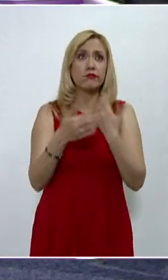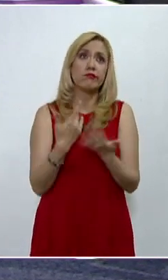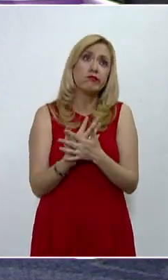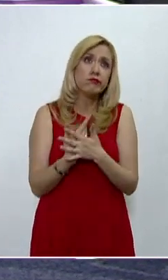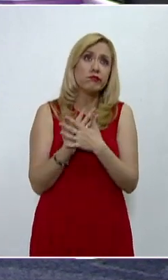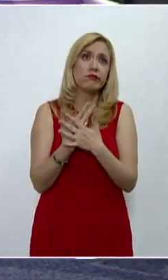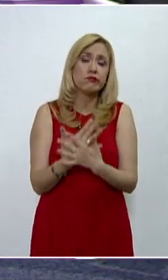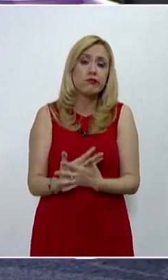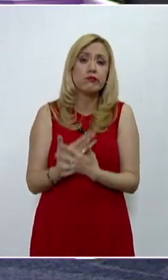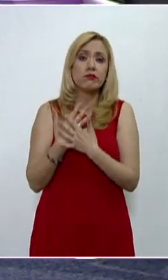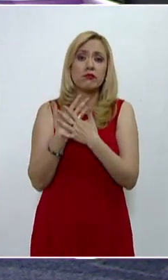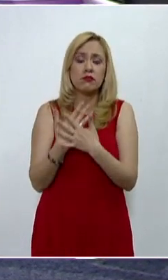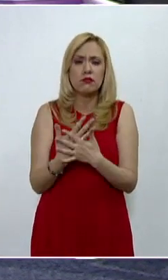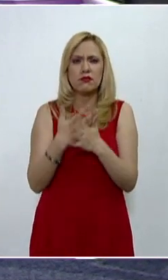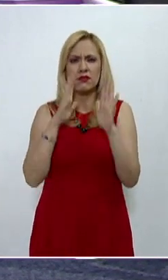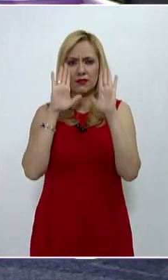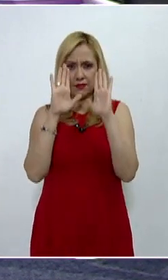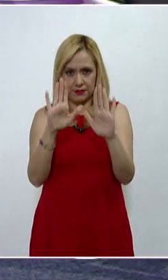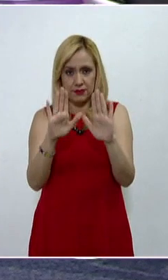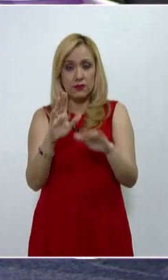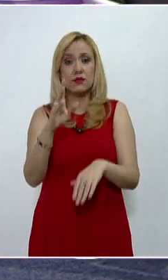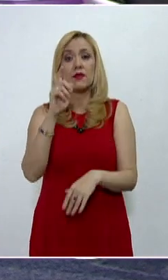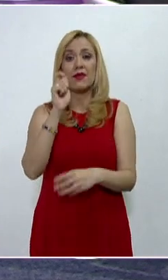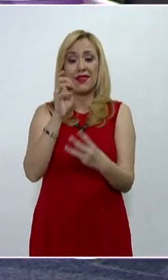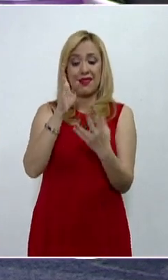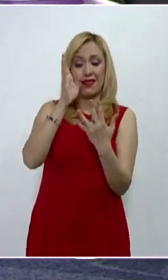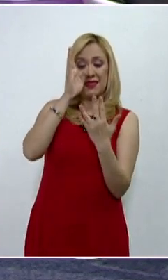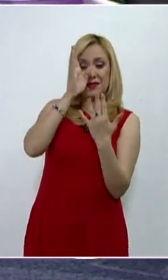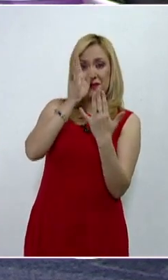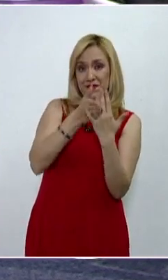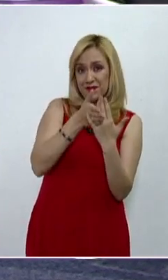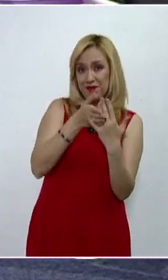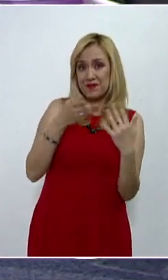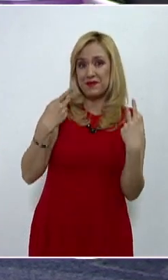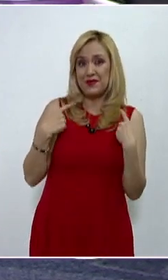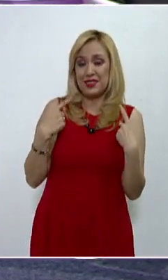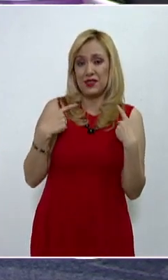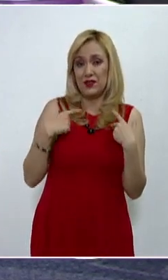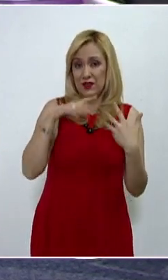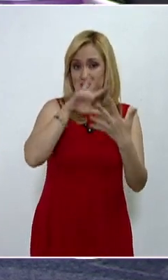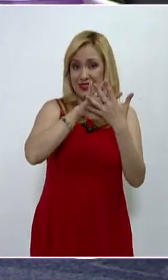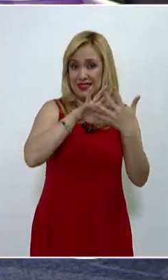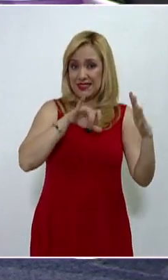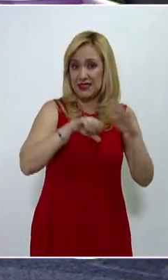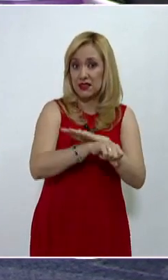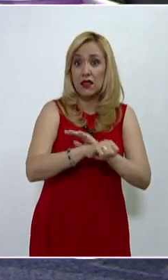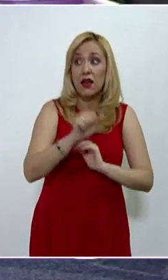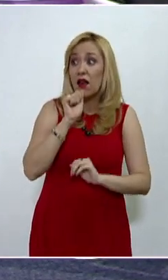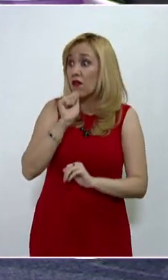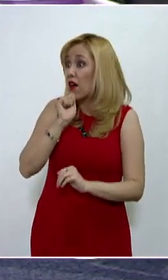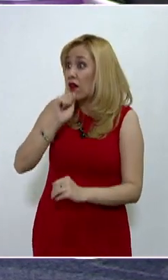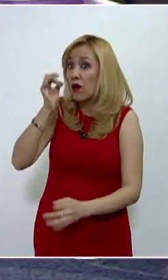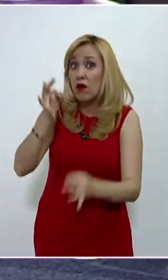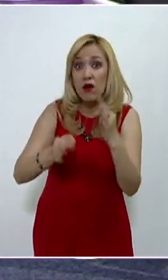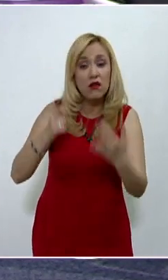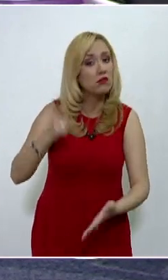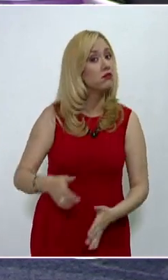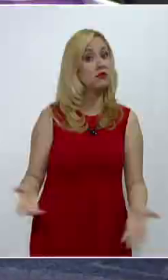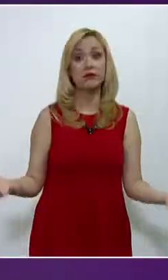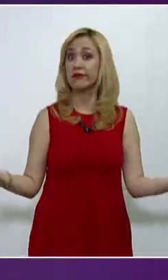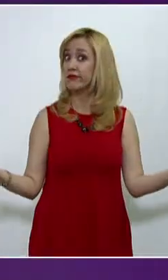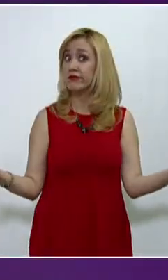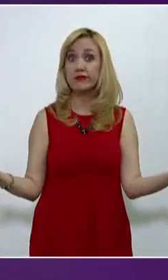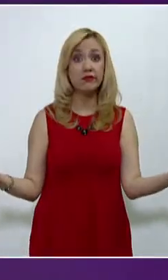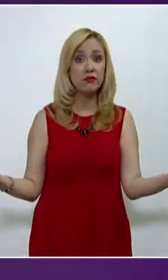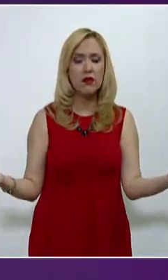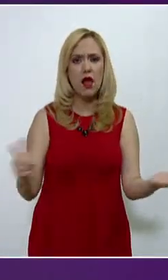ser muy enfáticos con el auditorio, una tercera parte de los procesados, de las personas que están en la cárcel, no han sido sentenciadas. No han sido sentenciadas. Ahora,